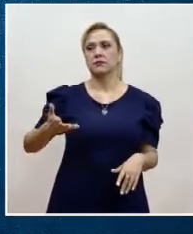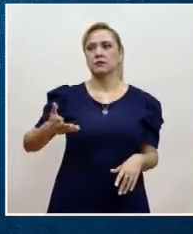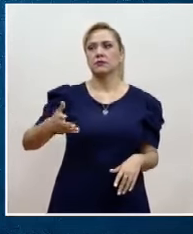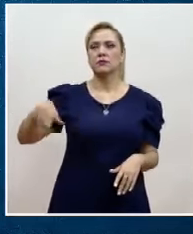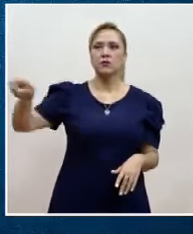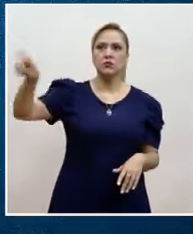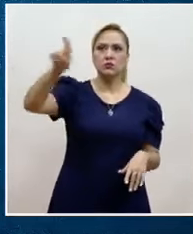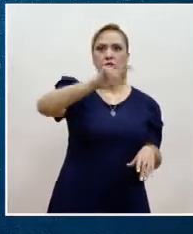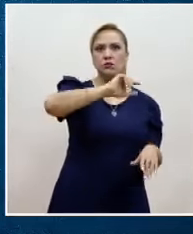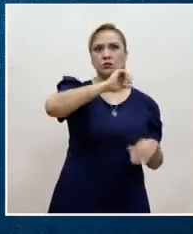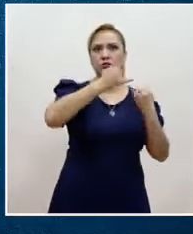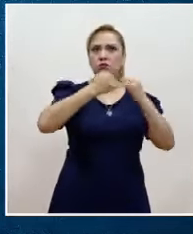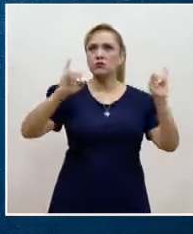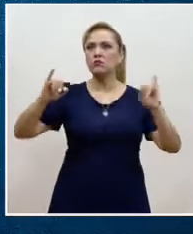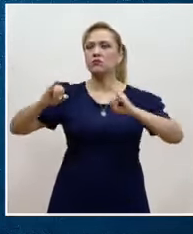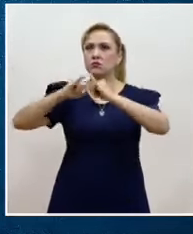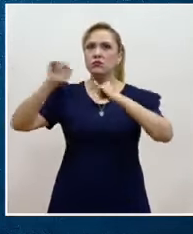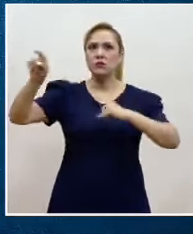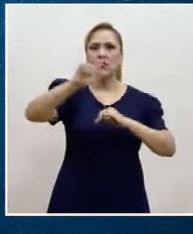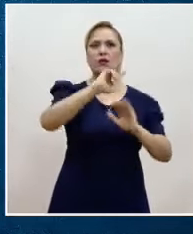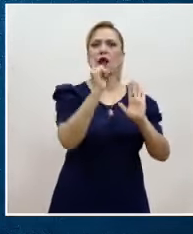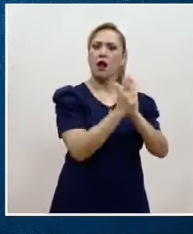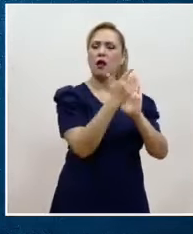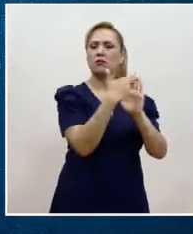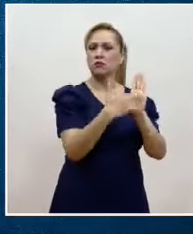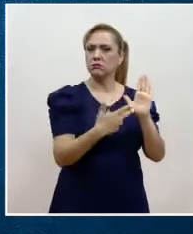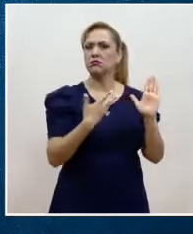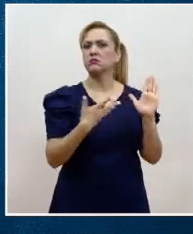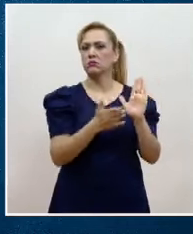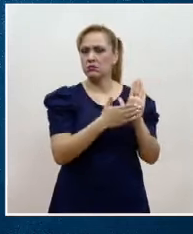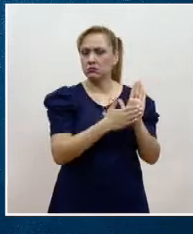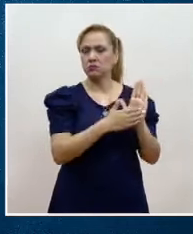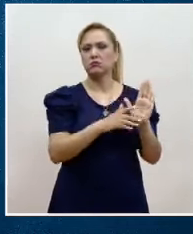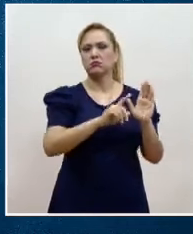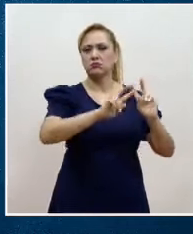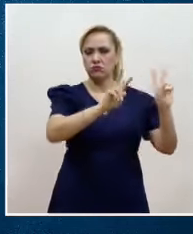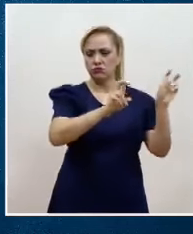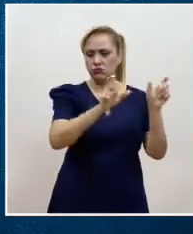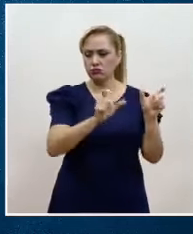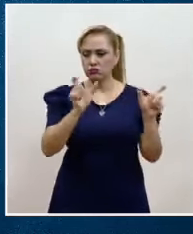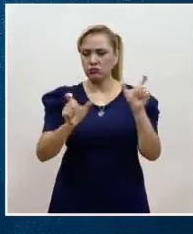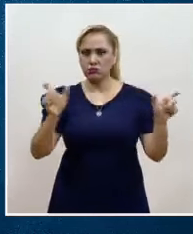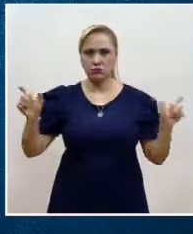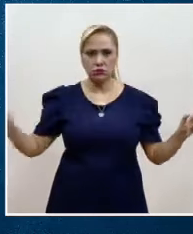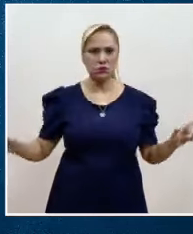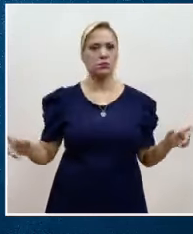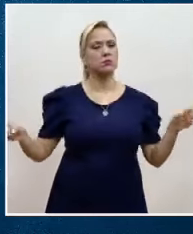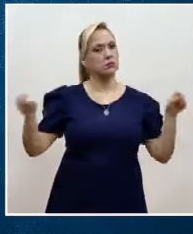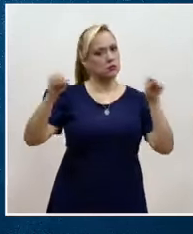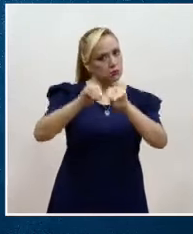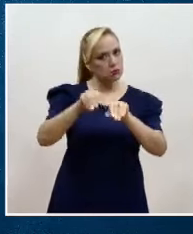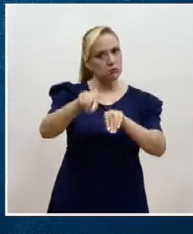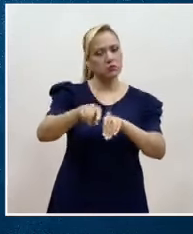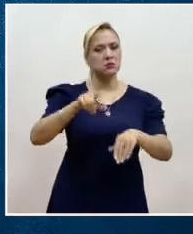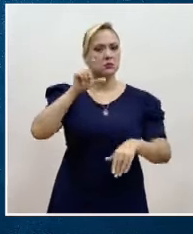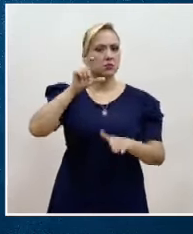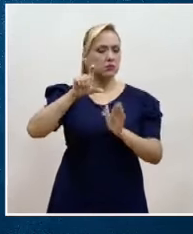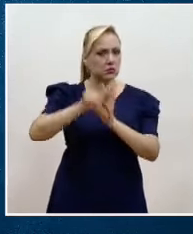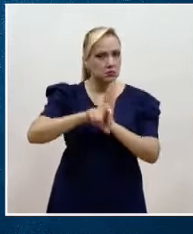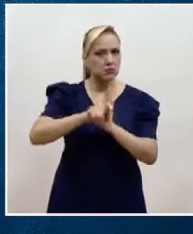autónomas, hasta leyes en código, ¿no? Ya existen leyes en código y de hecho en su mayoría se utilizan dentro de las redes sociales. Claro.